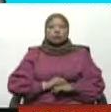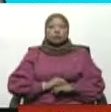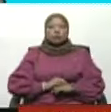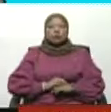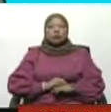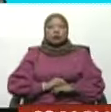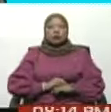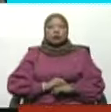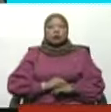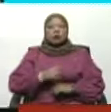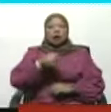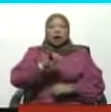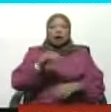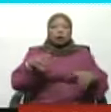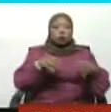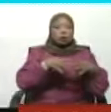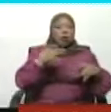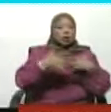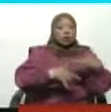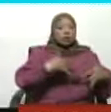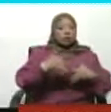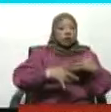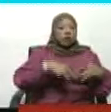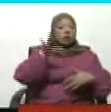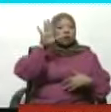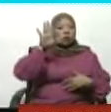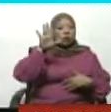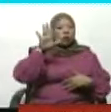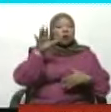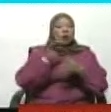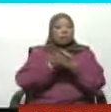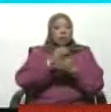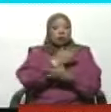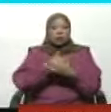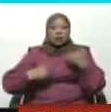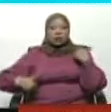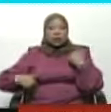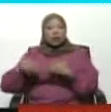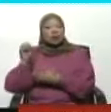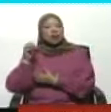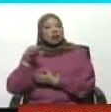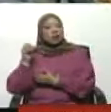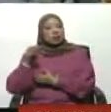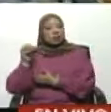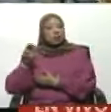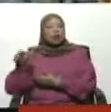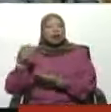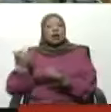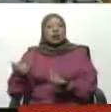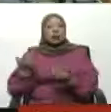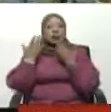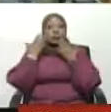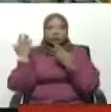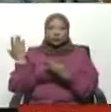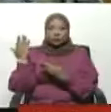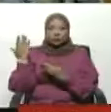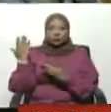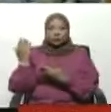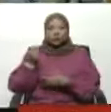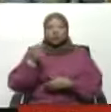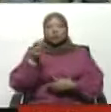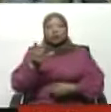Ese día juramentaron a Jorge Rodríguez, aquí presente, el compañero Jorge Rodríguez. 3 de